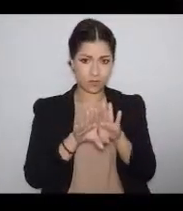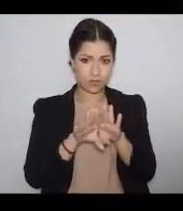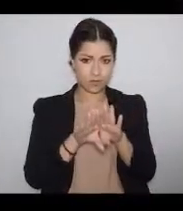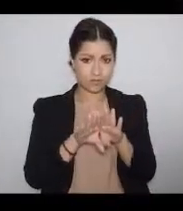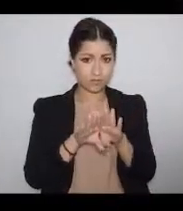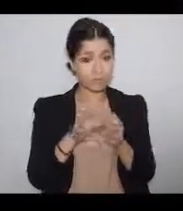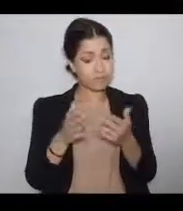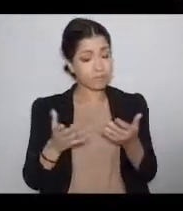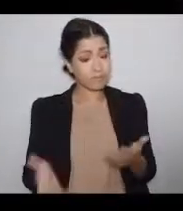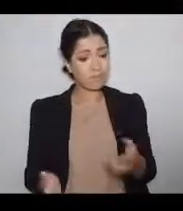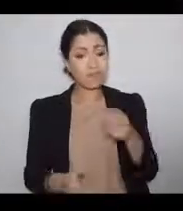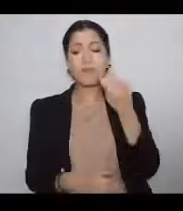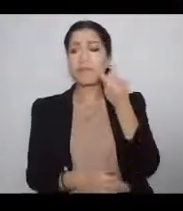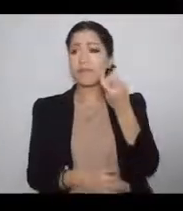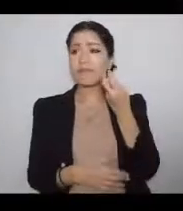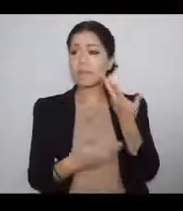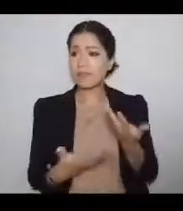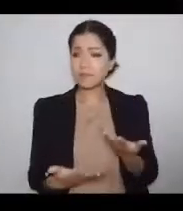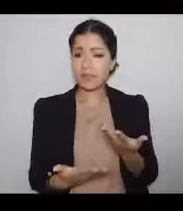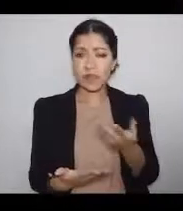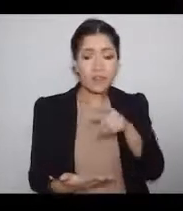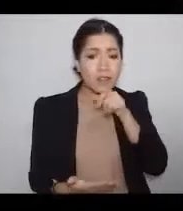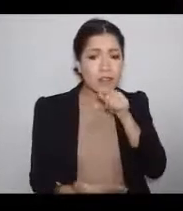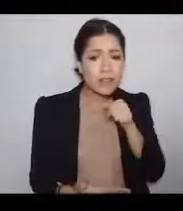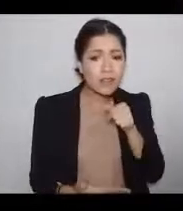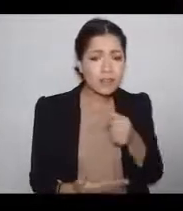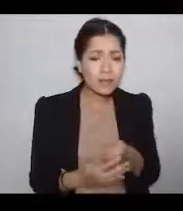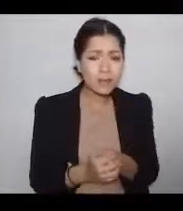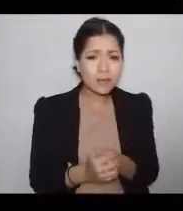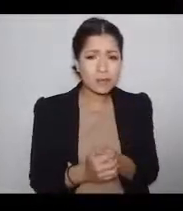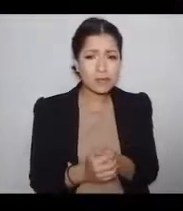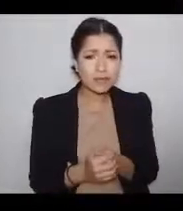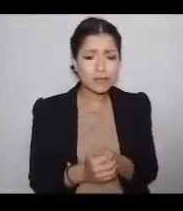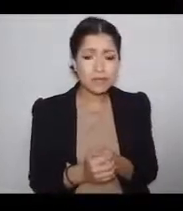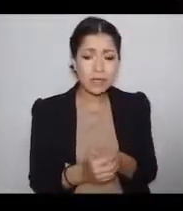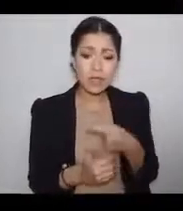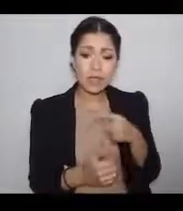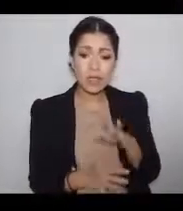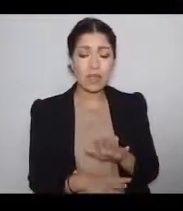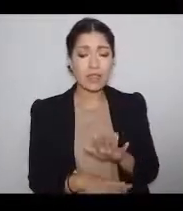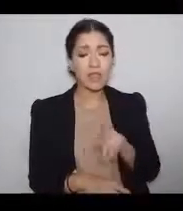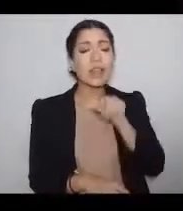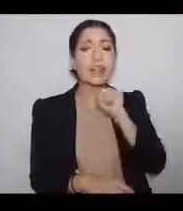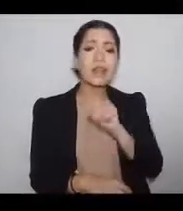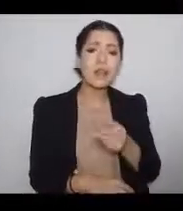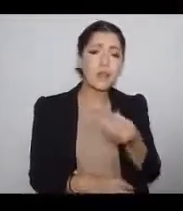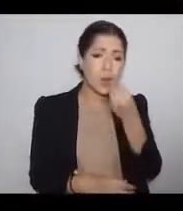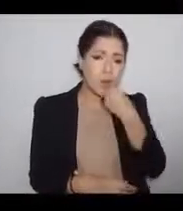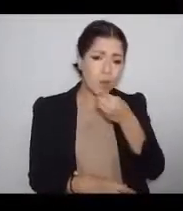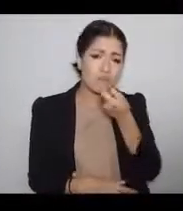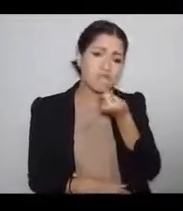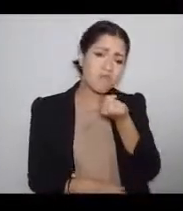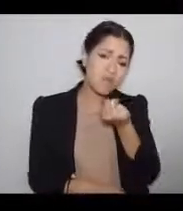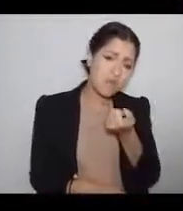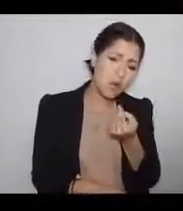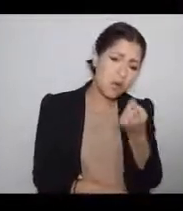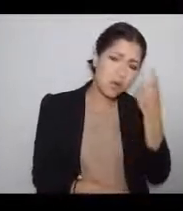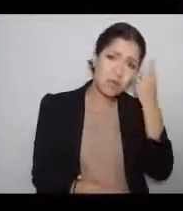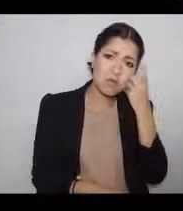Rodolfo, es aún más hipocondriaco que tú. Apenas come, no